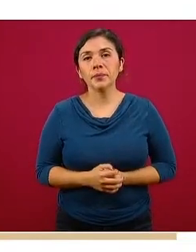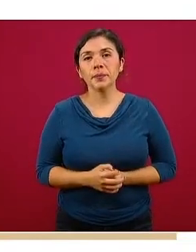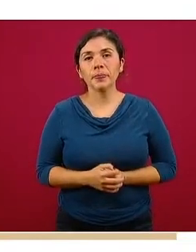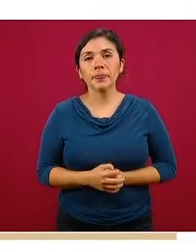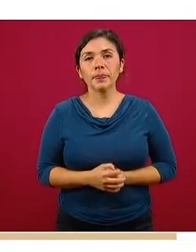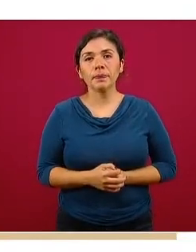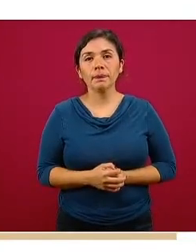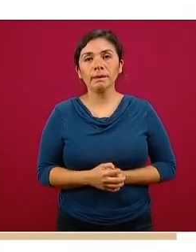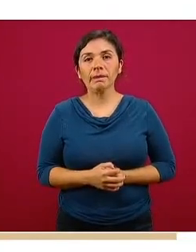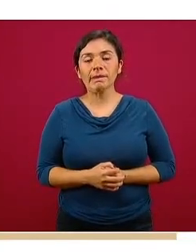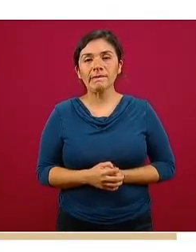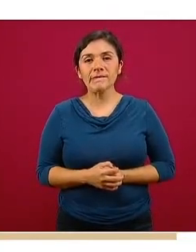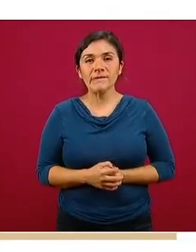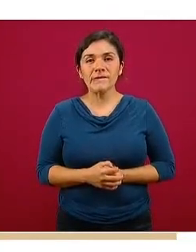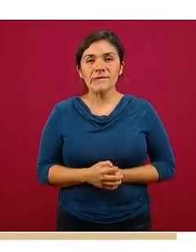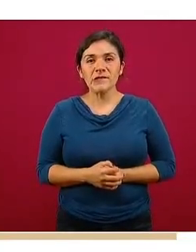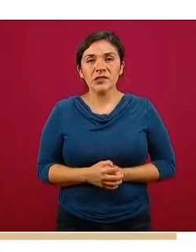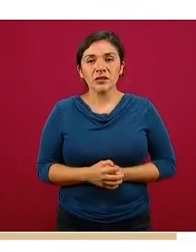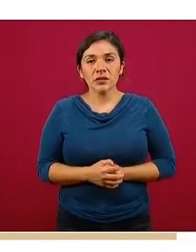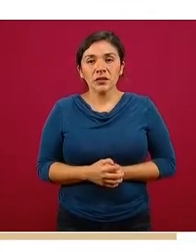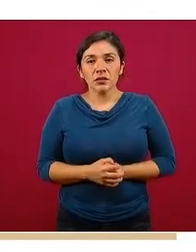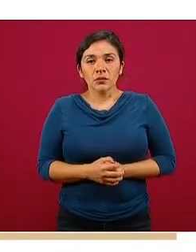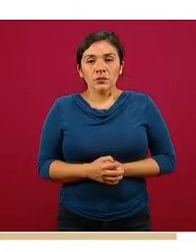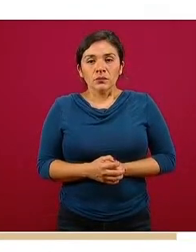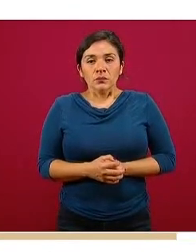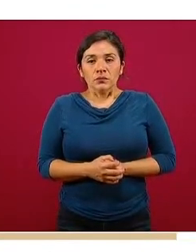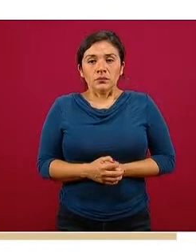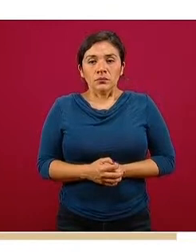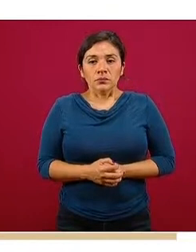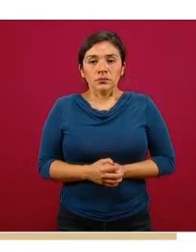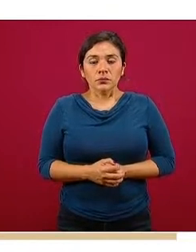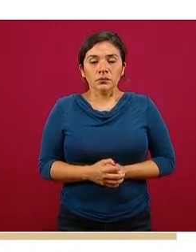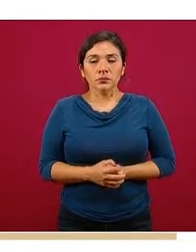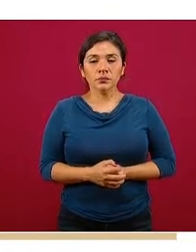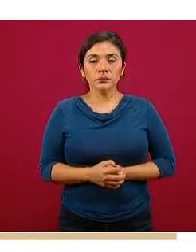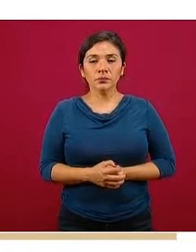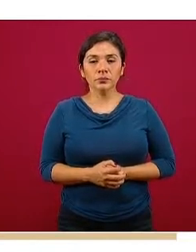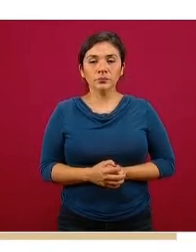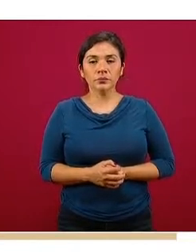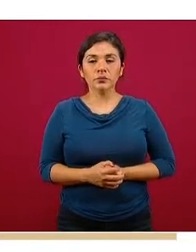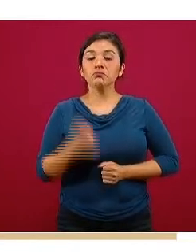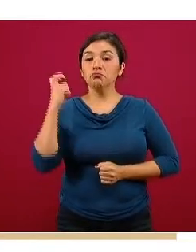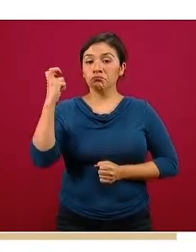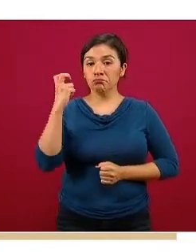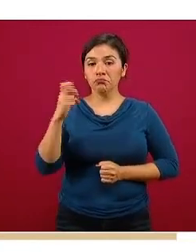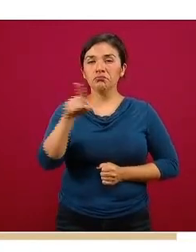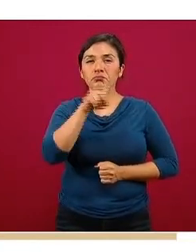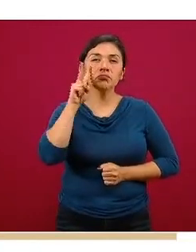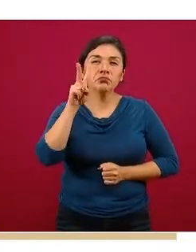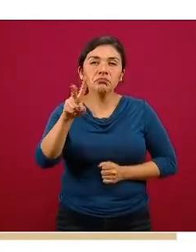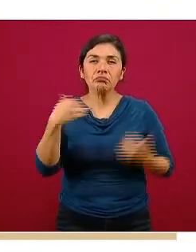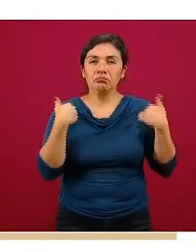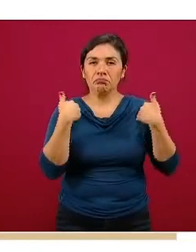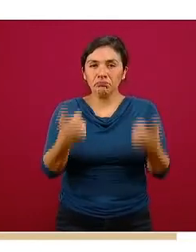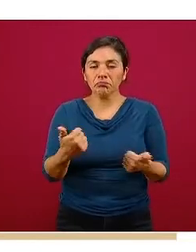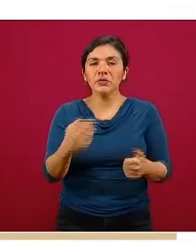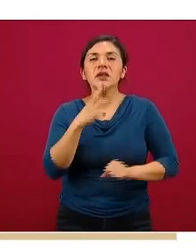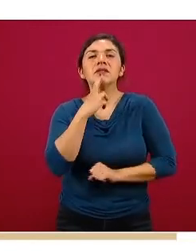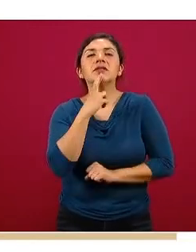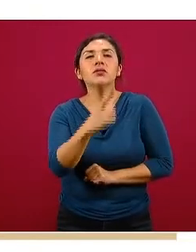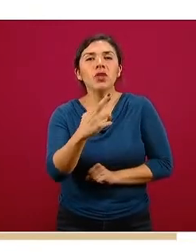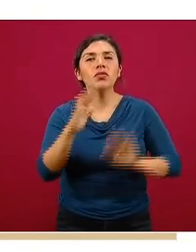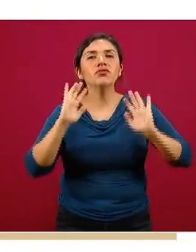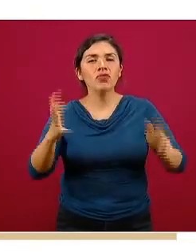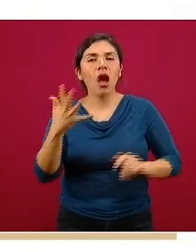Creo que tenemos una diapositiva más. Sí, precisamente es en la que podemos evidenciar los resultados que se